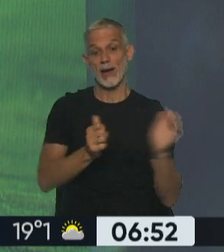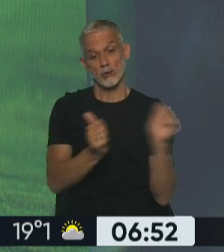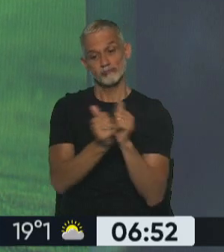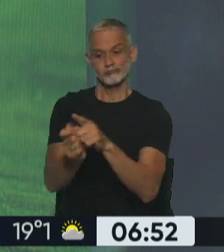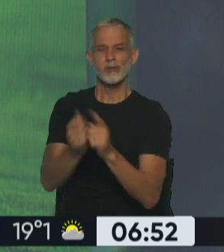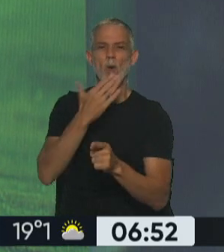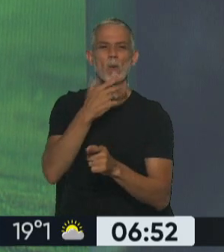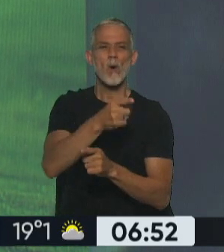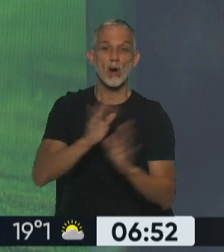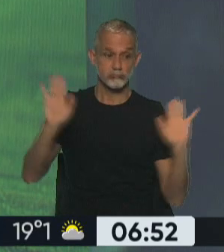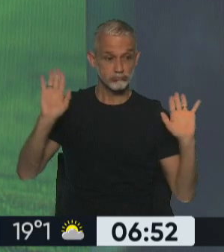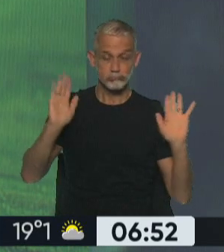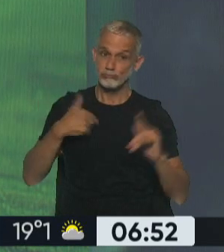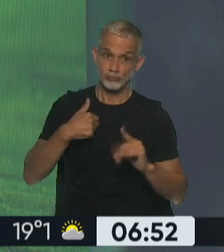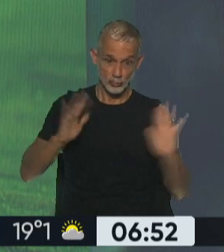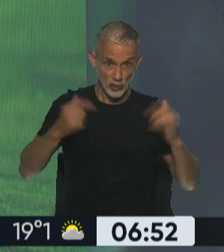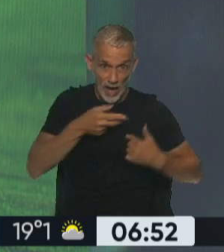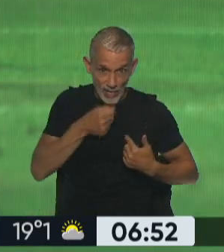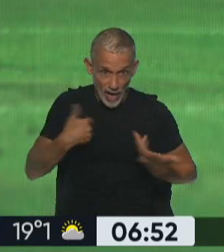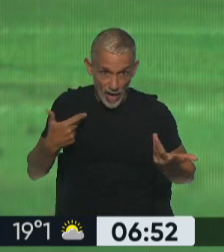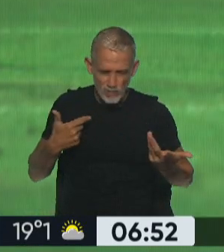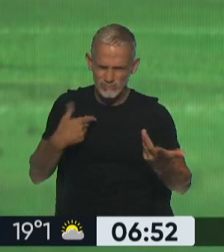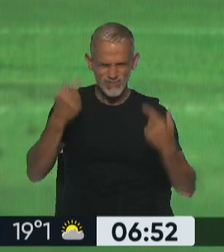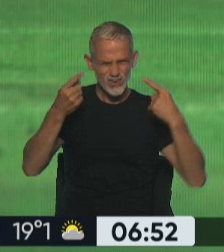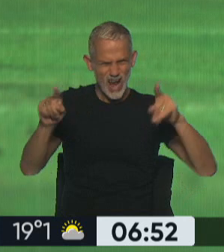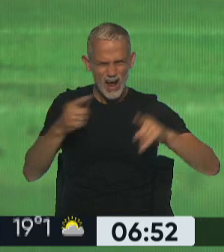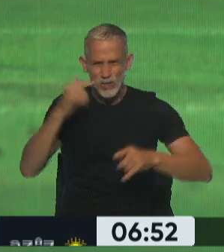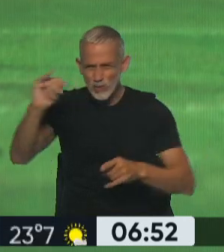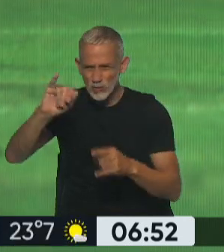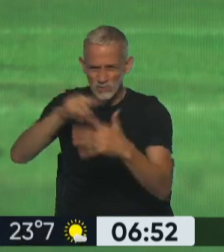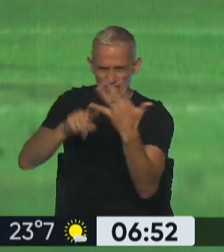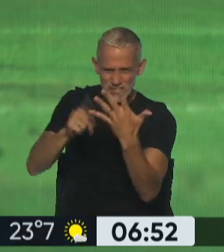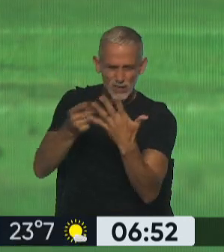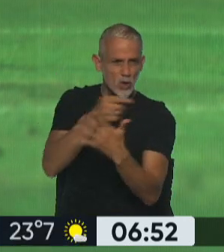Boca a decir, mirá que yo no me presenté con nada. Sí, todo muy